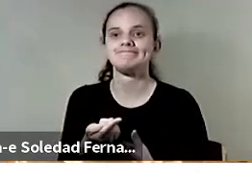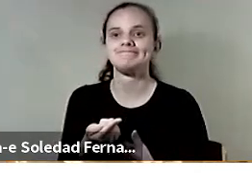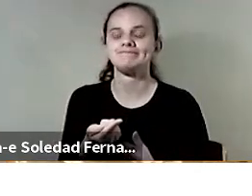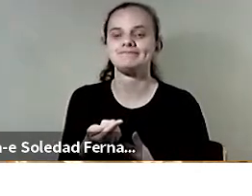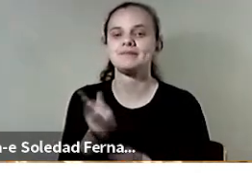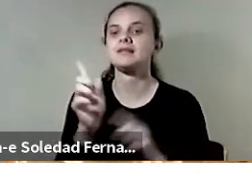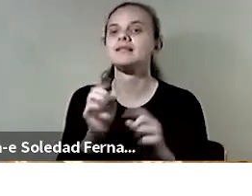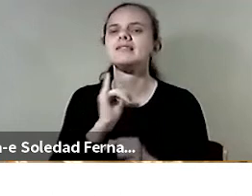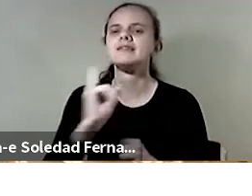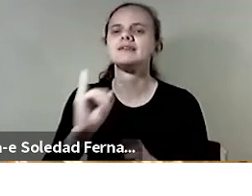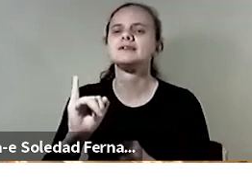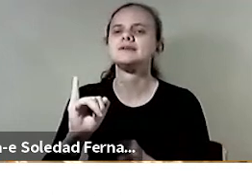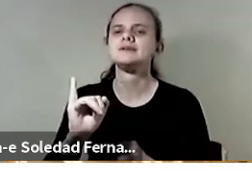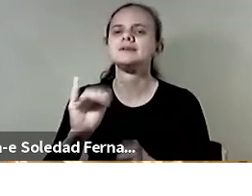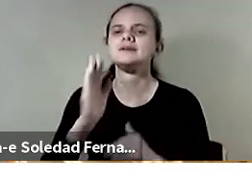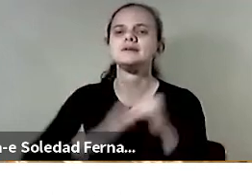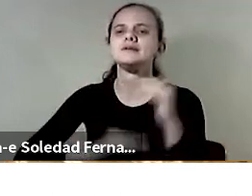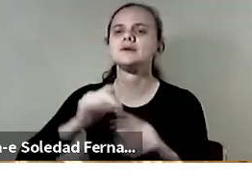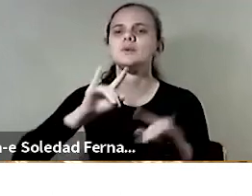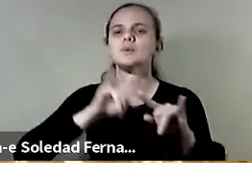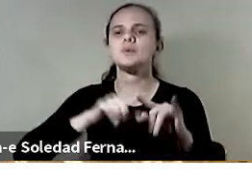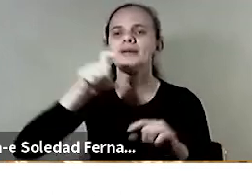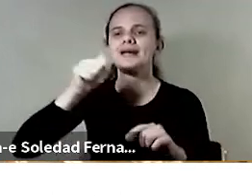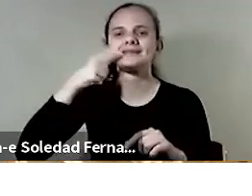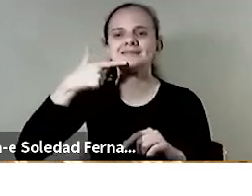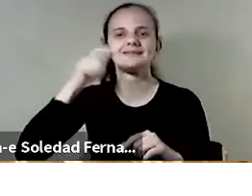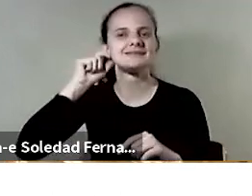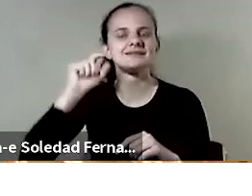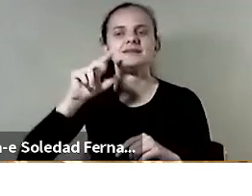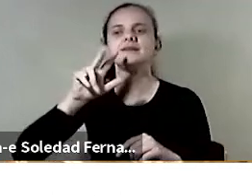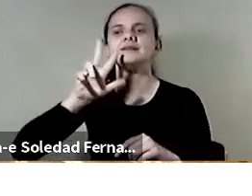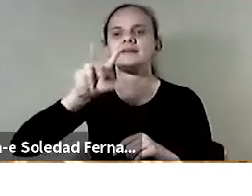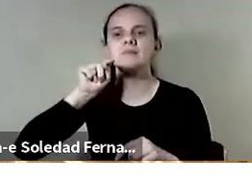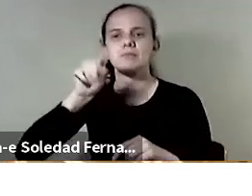Córdoba. Te dejo una pregunta, Susi. Dice, Susi mencionó que